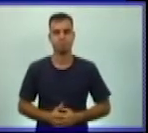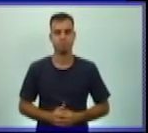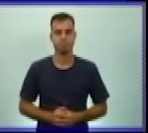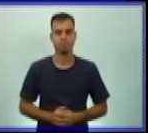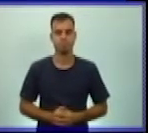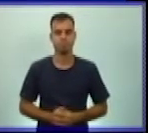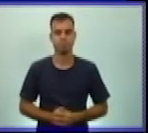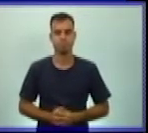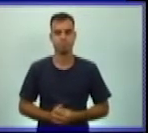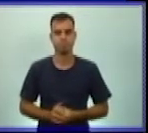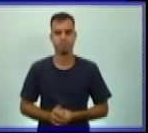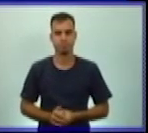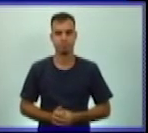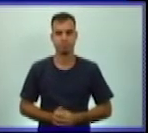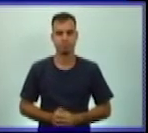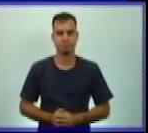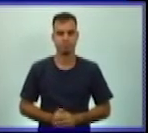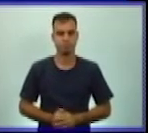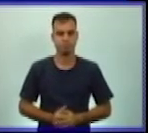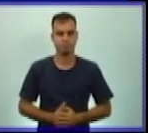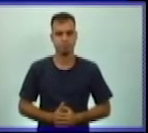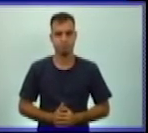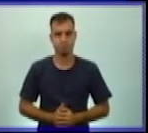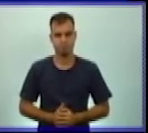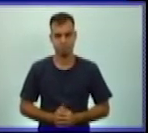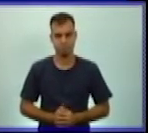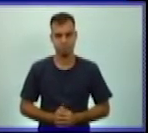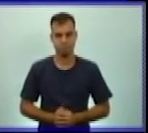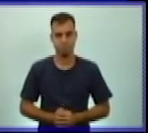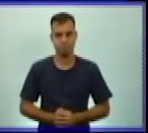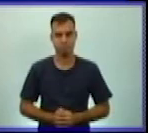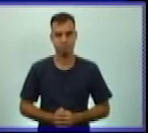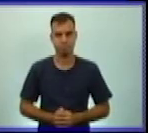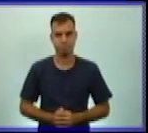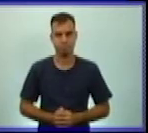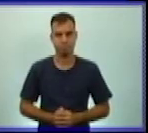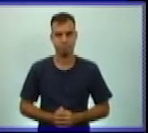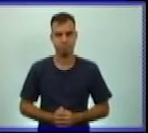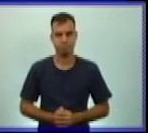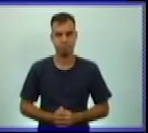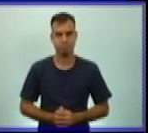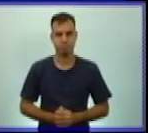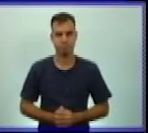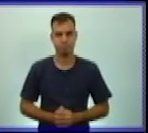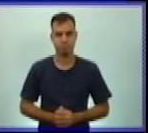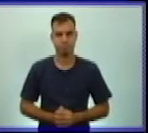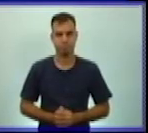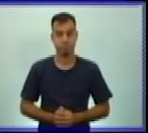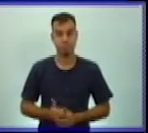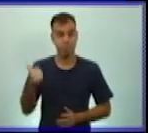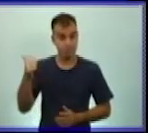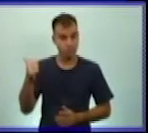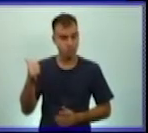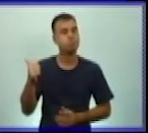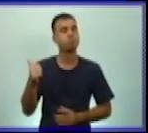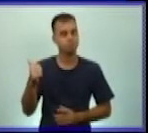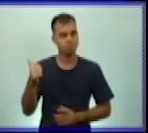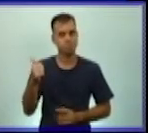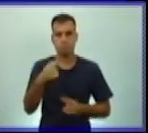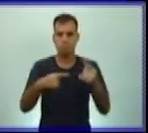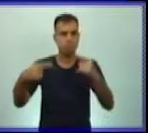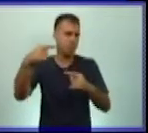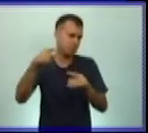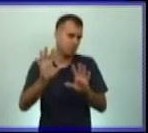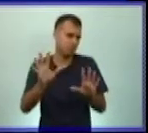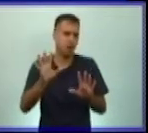igual a la suma de las masas de todas las sustancias que se producen. Eso es en esencia lo que plantea